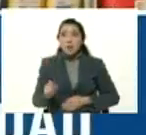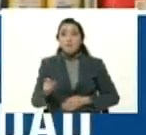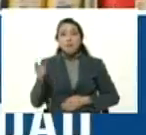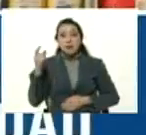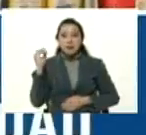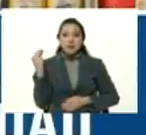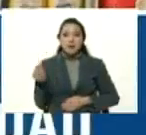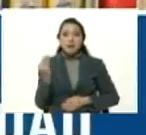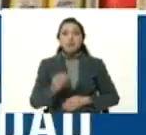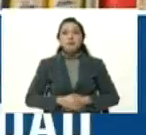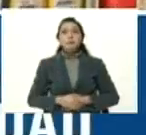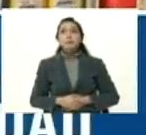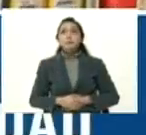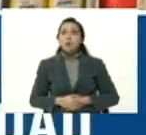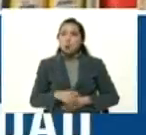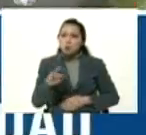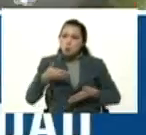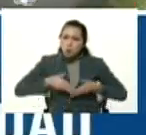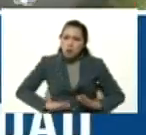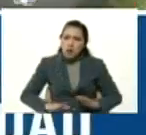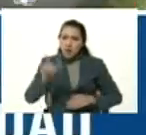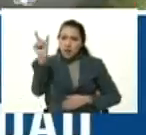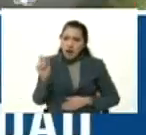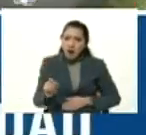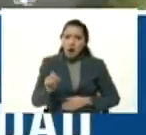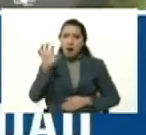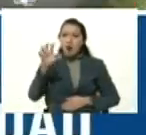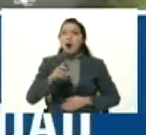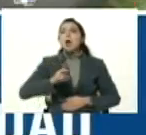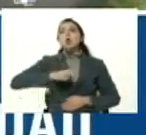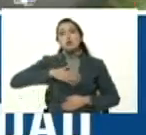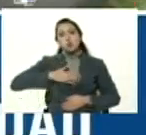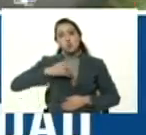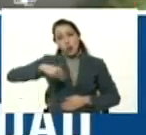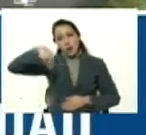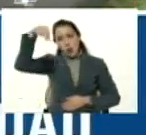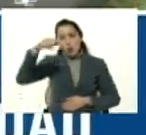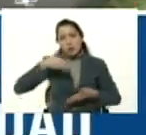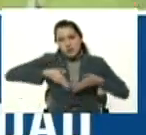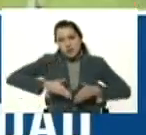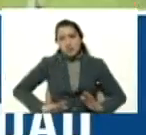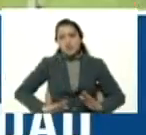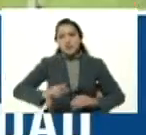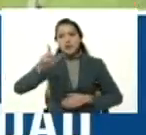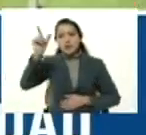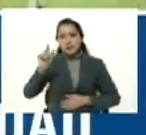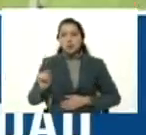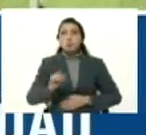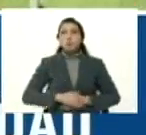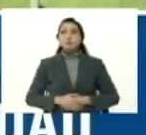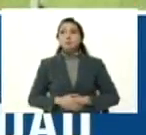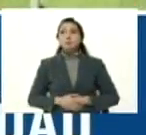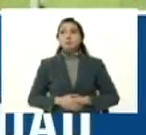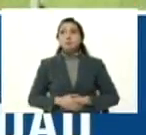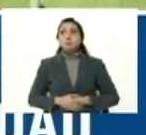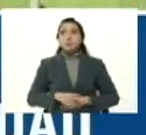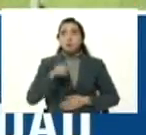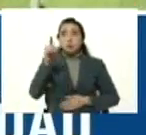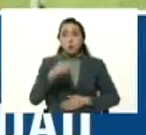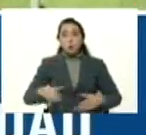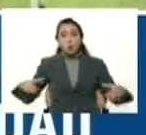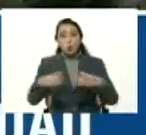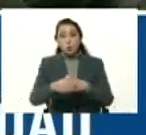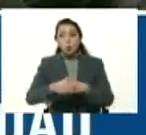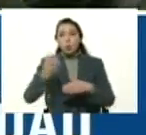Italiano, bambino. ¿De qué parte de Italia? El norte de Italia. Norte de Italia, mira. Tú eres el Juventus de